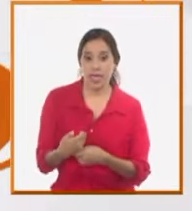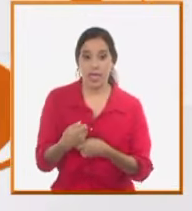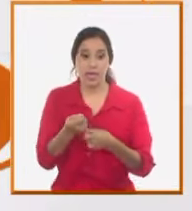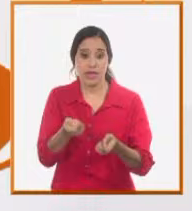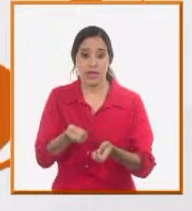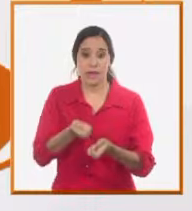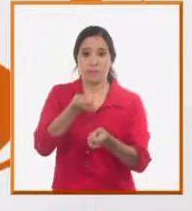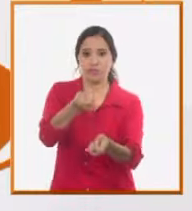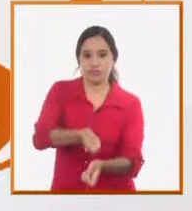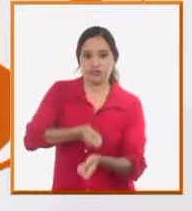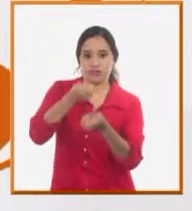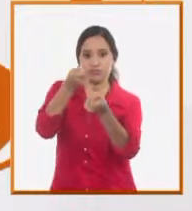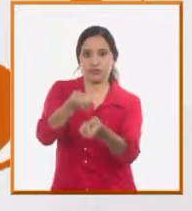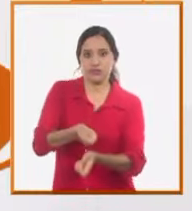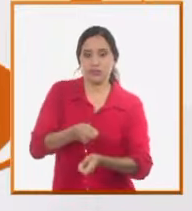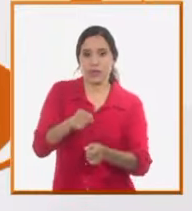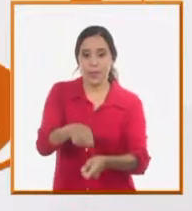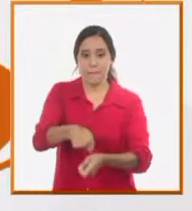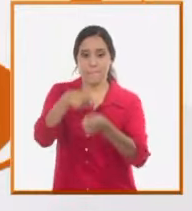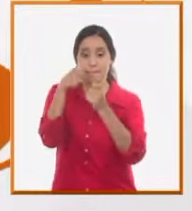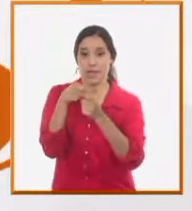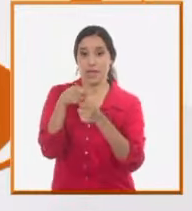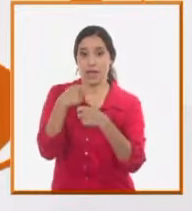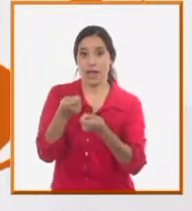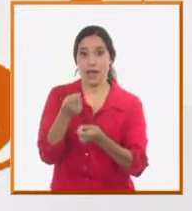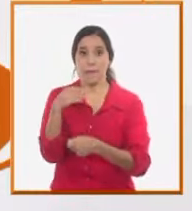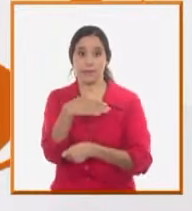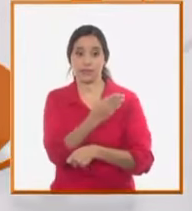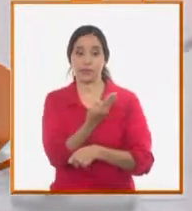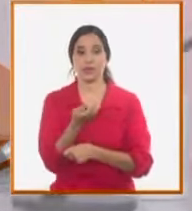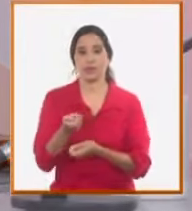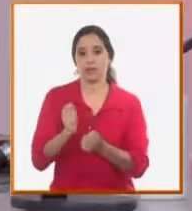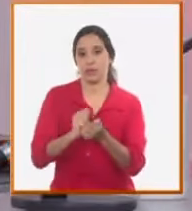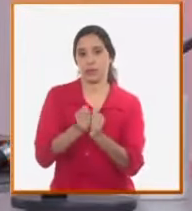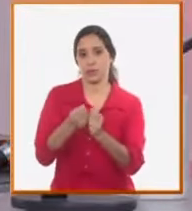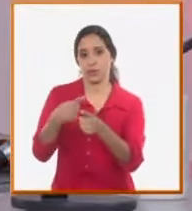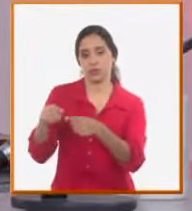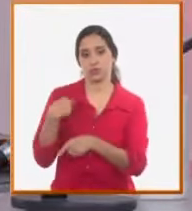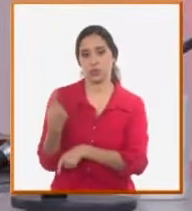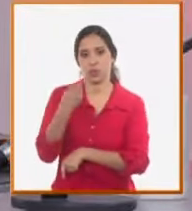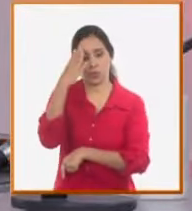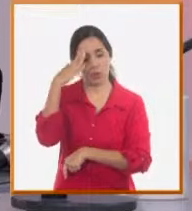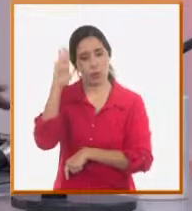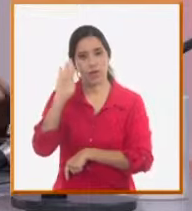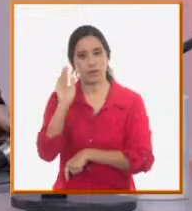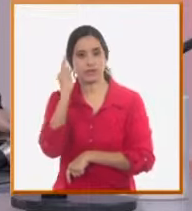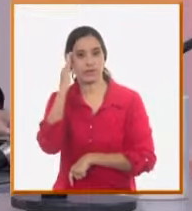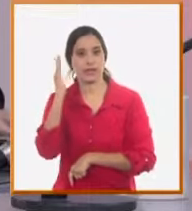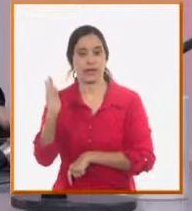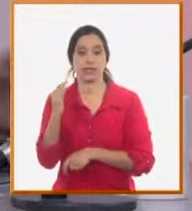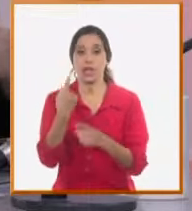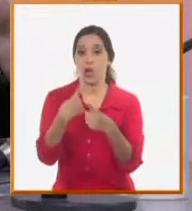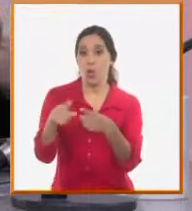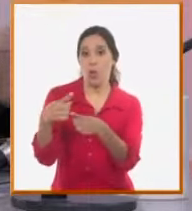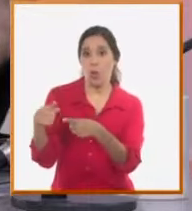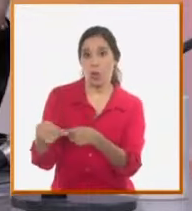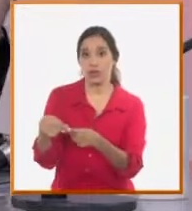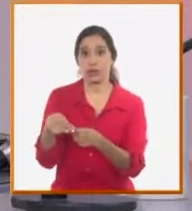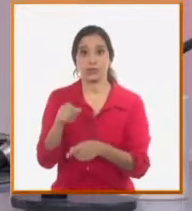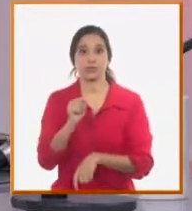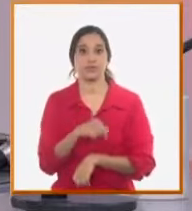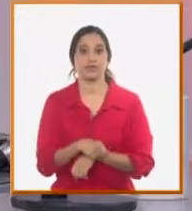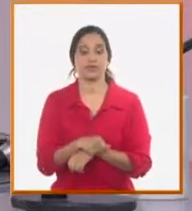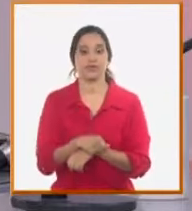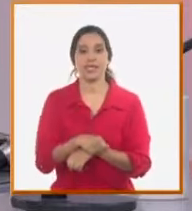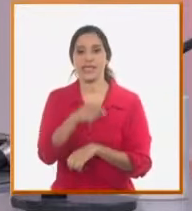de nosotros, los pescadores cubanos. Muchas gracias. Bueno, otras opiniones que añado. Cubano 74